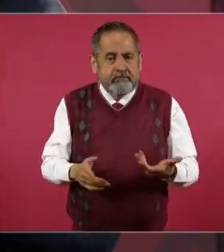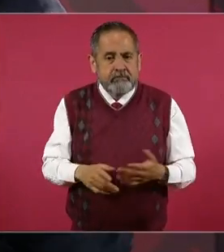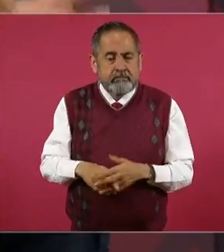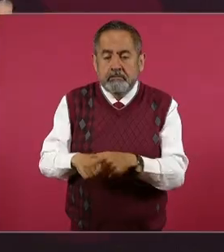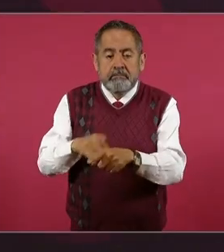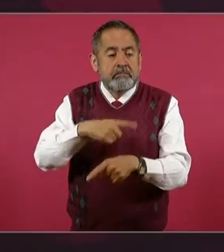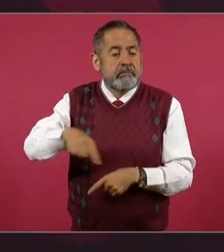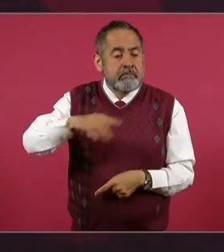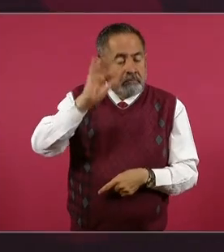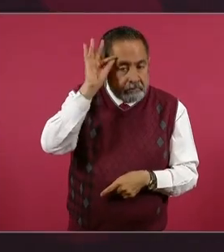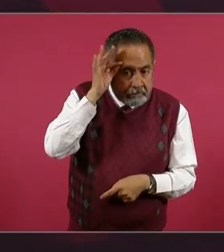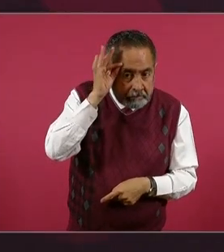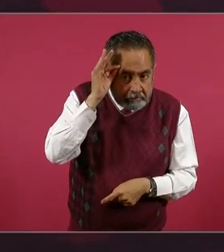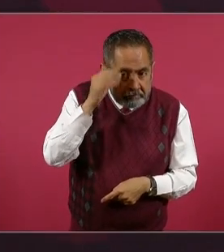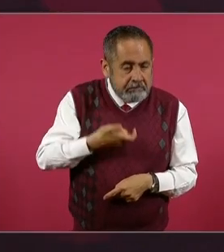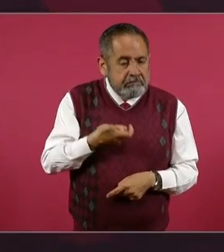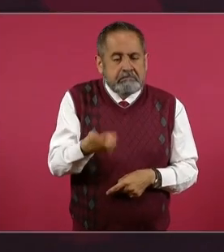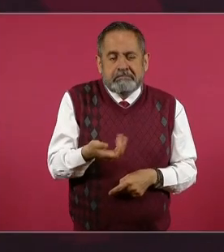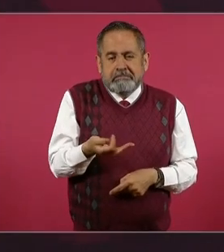peón